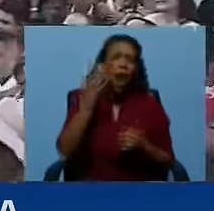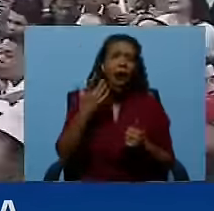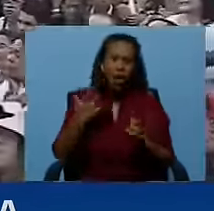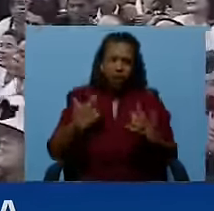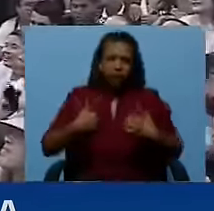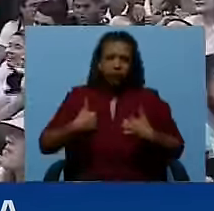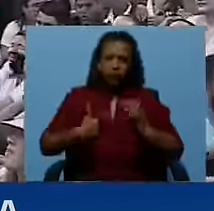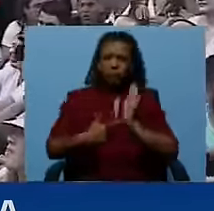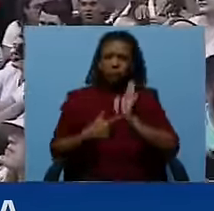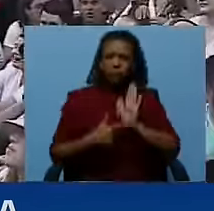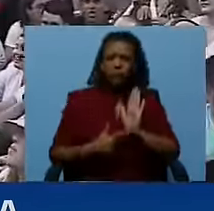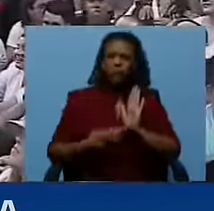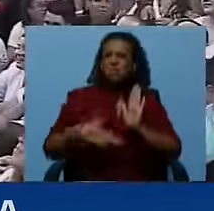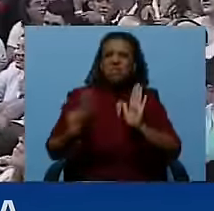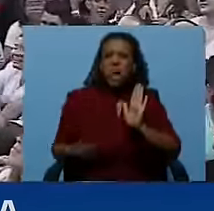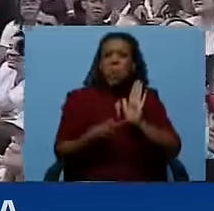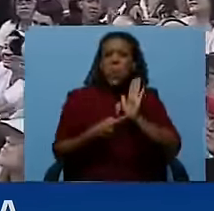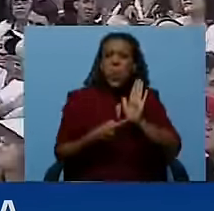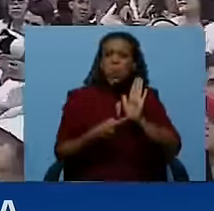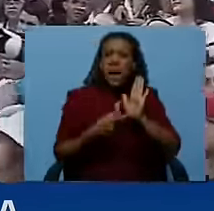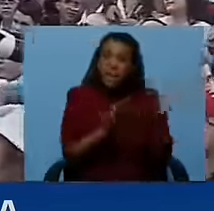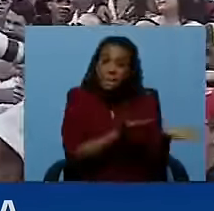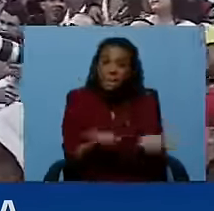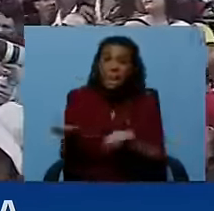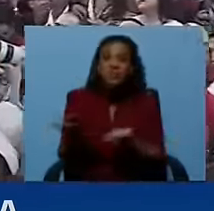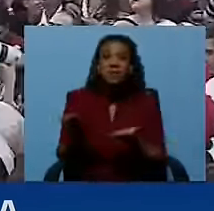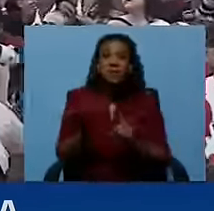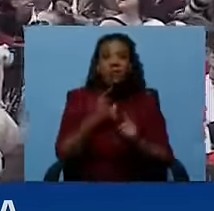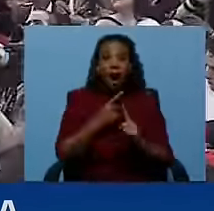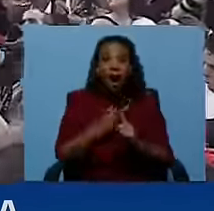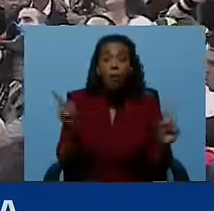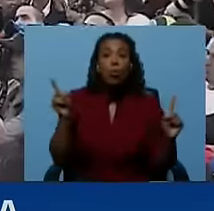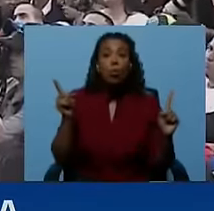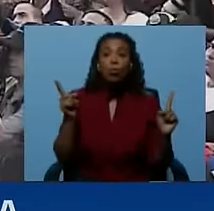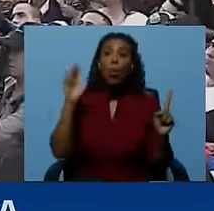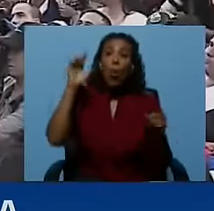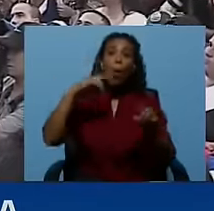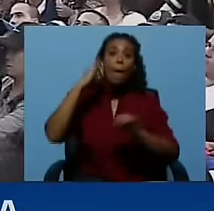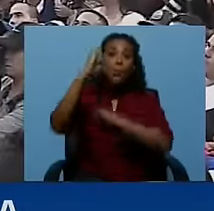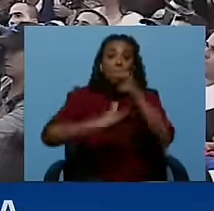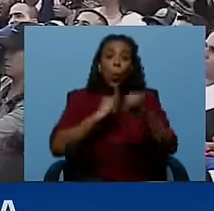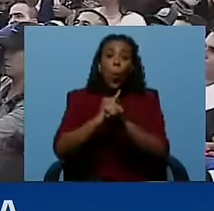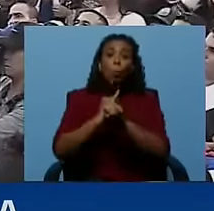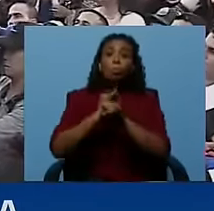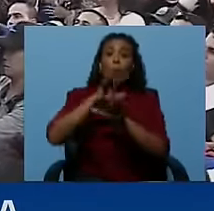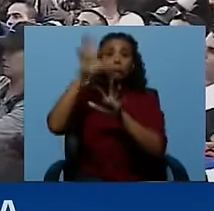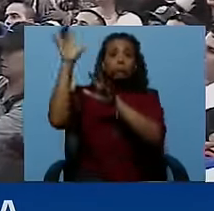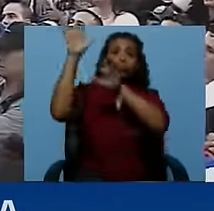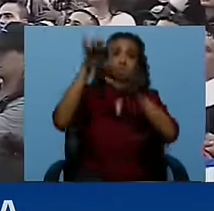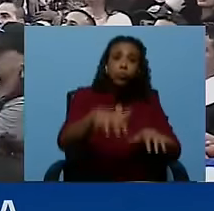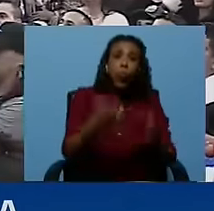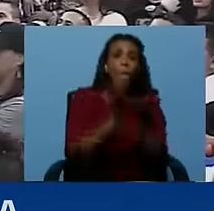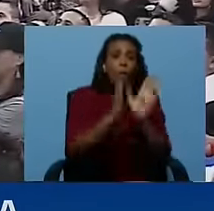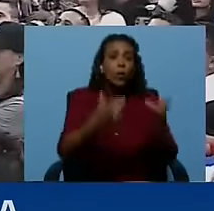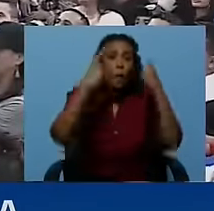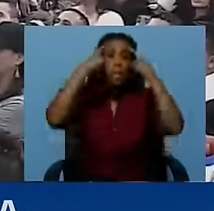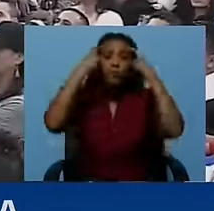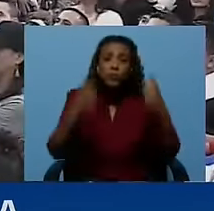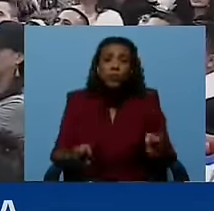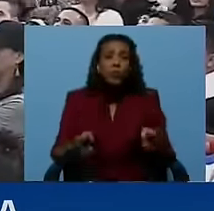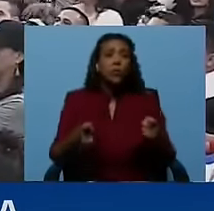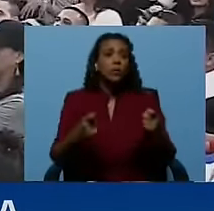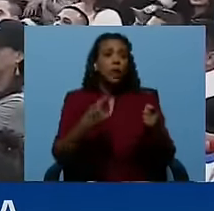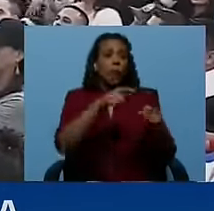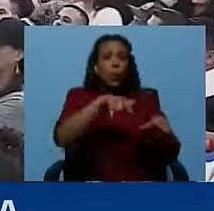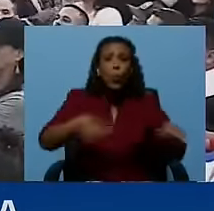sean quienes inviten a la juventud estudiantil, a la juventud profesional, a